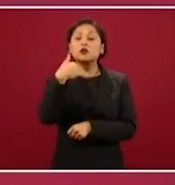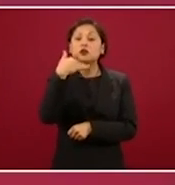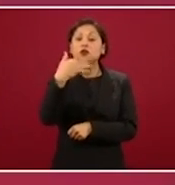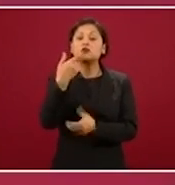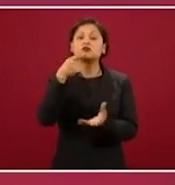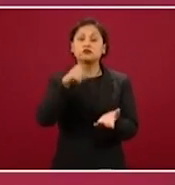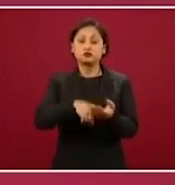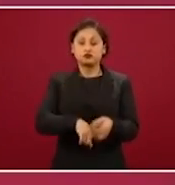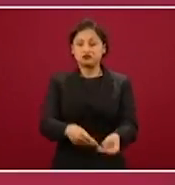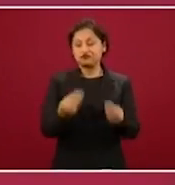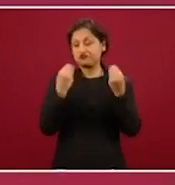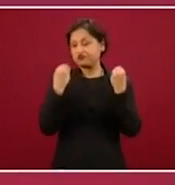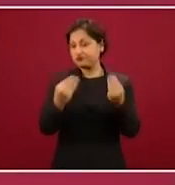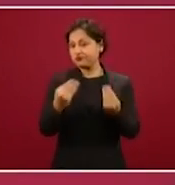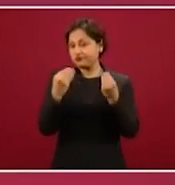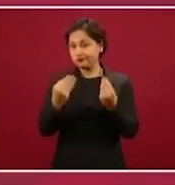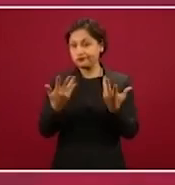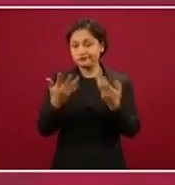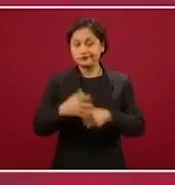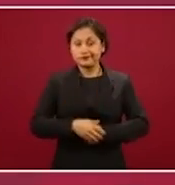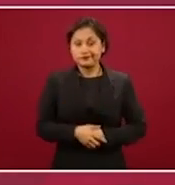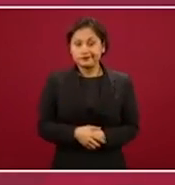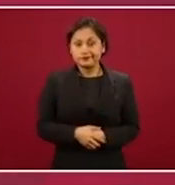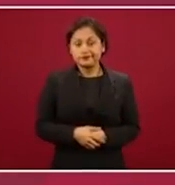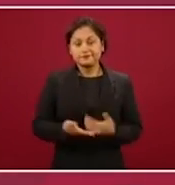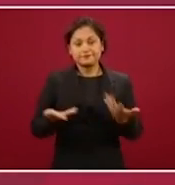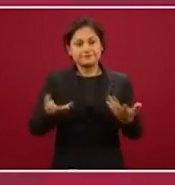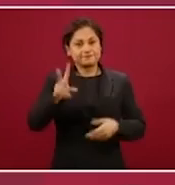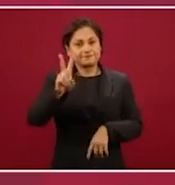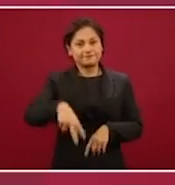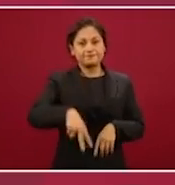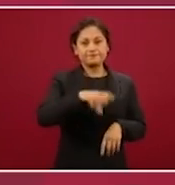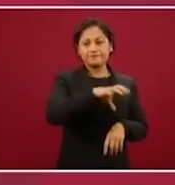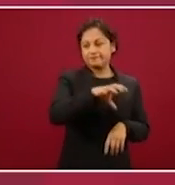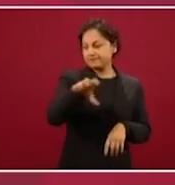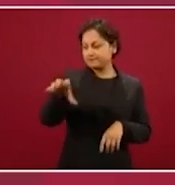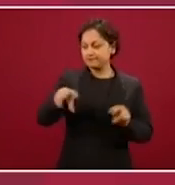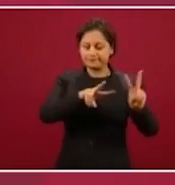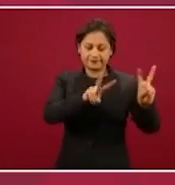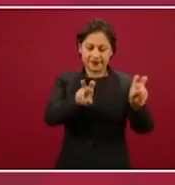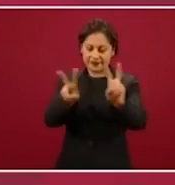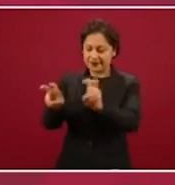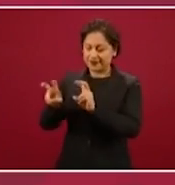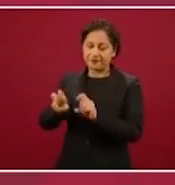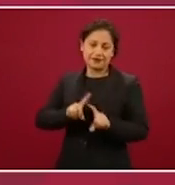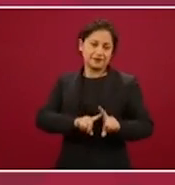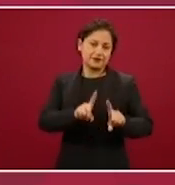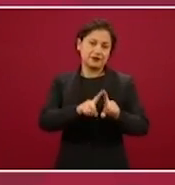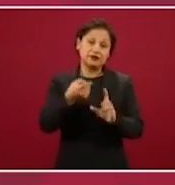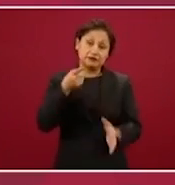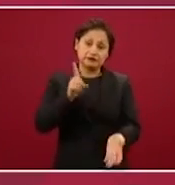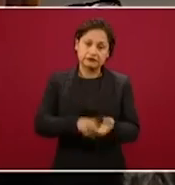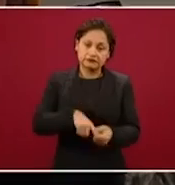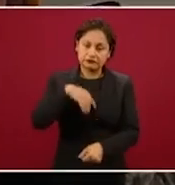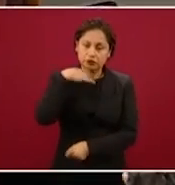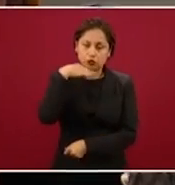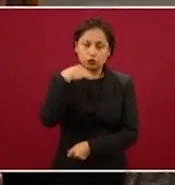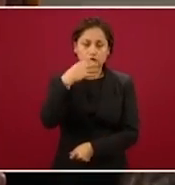Ahí. Bueno, en todos los sectores, pero lo de salud. Bueno, ayer se dio a